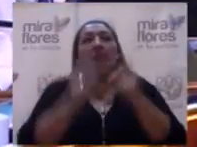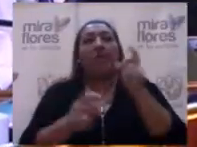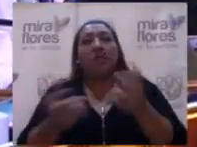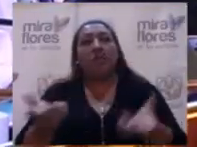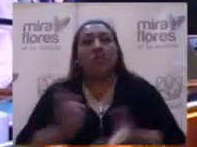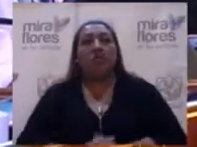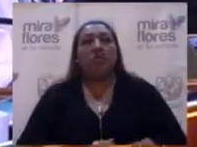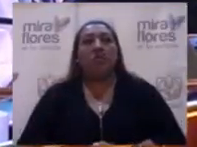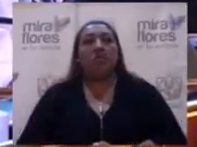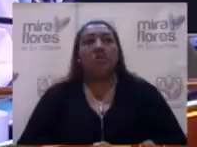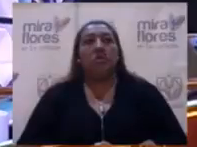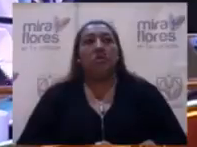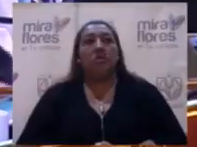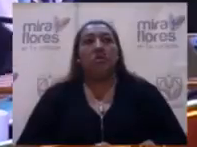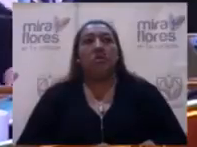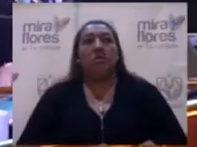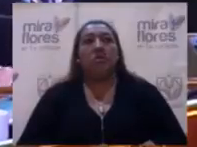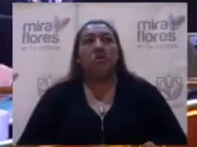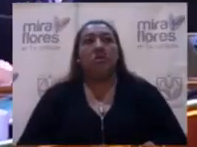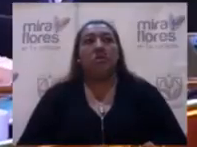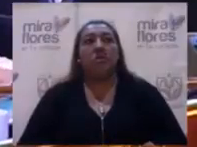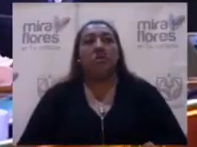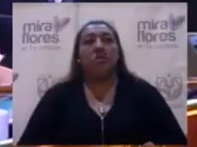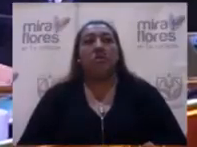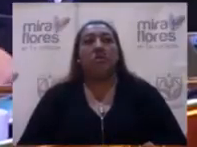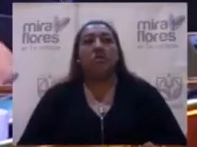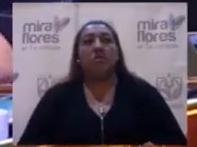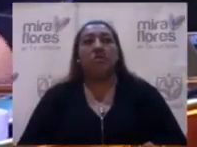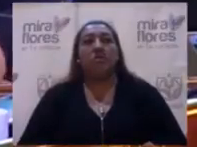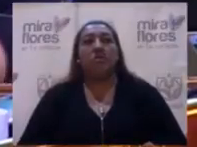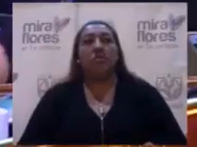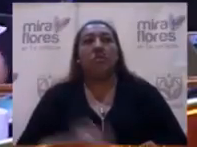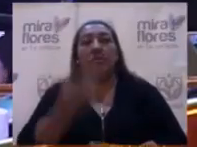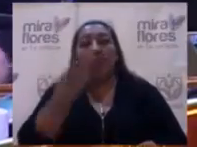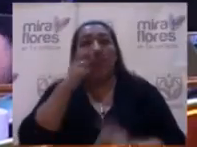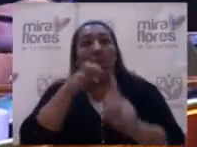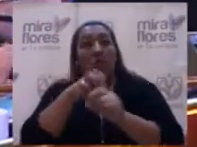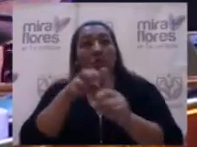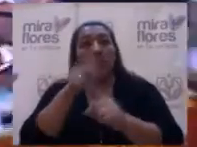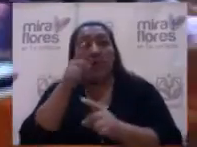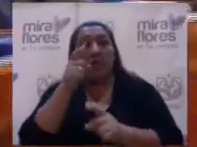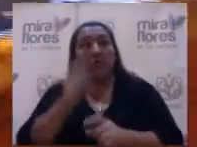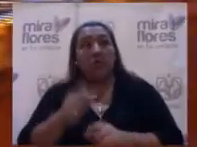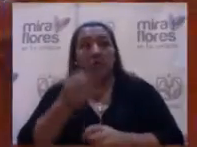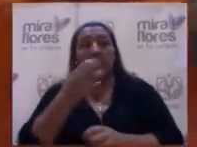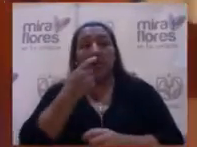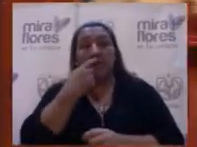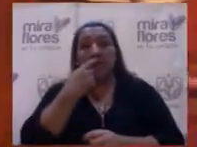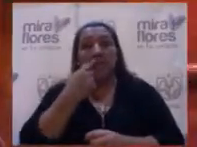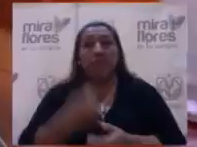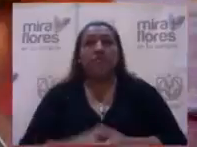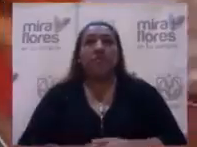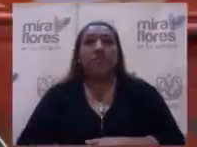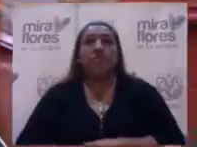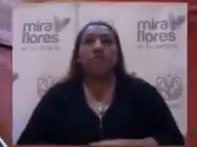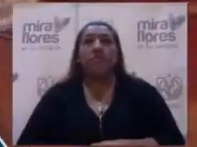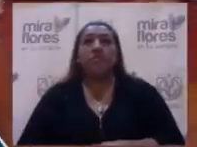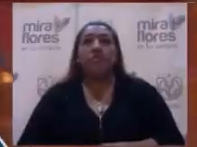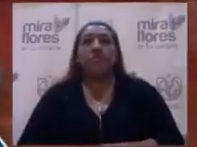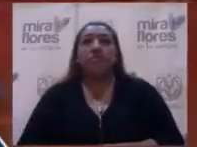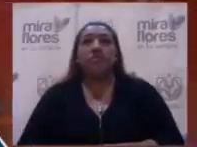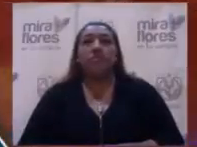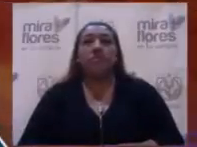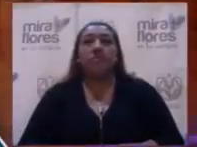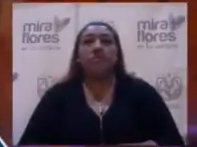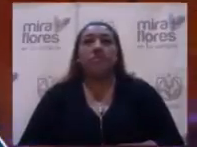personas en forma fehaciente. No es para bien del distrito. Gracias. ¿Alguna otra